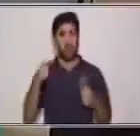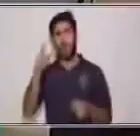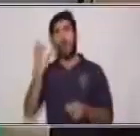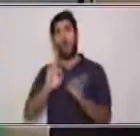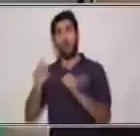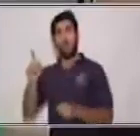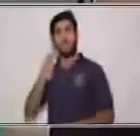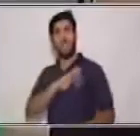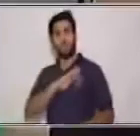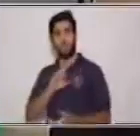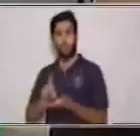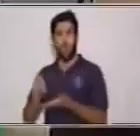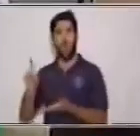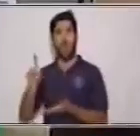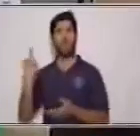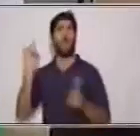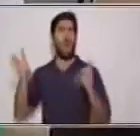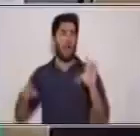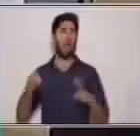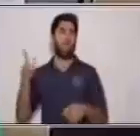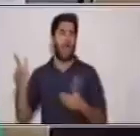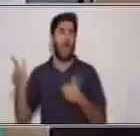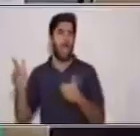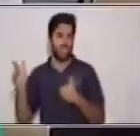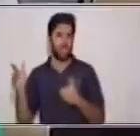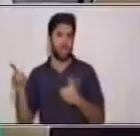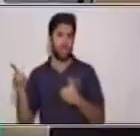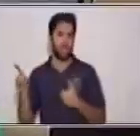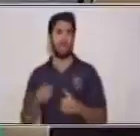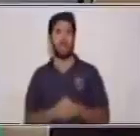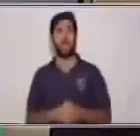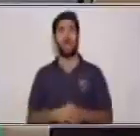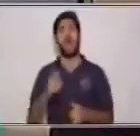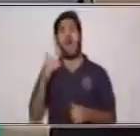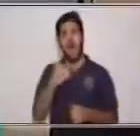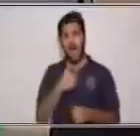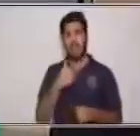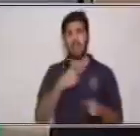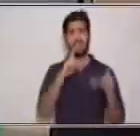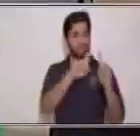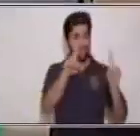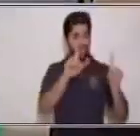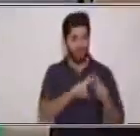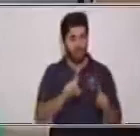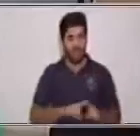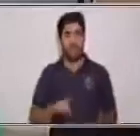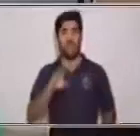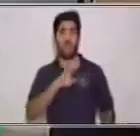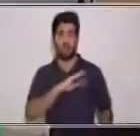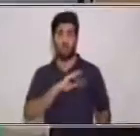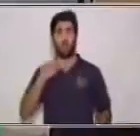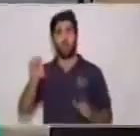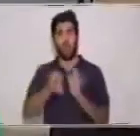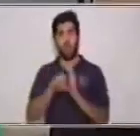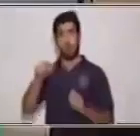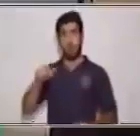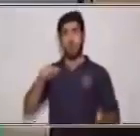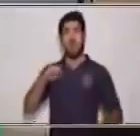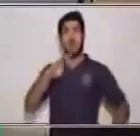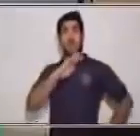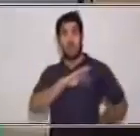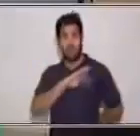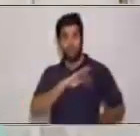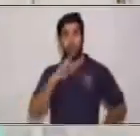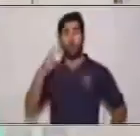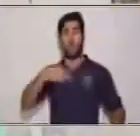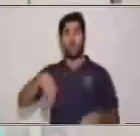himno a tu colegio. Si te das cuenta, hay clases de himnos. Está el himno nacional, y esto evoca, es